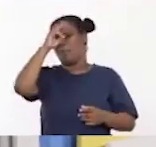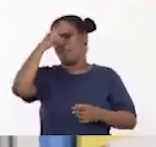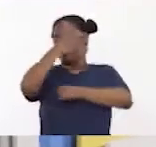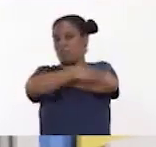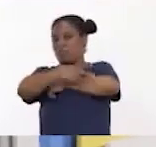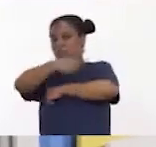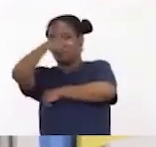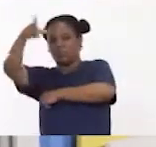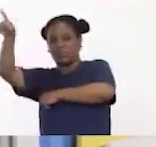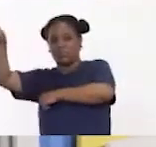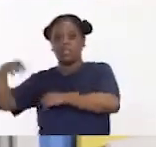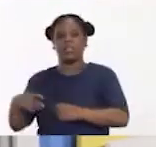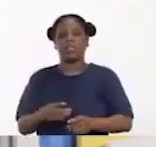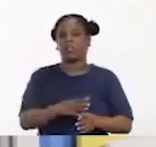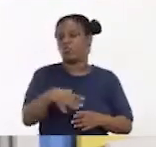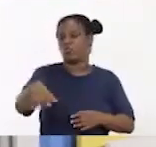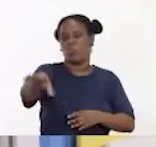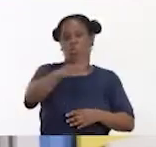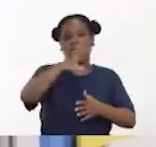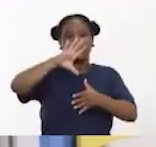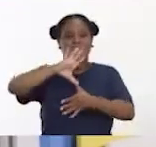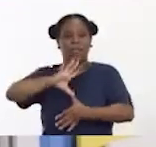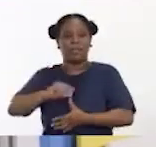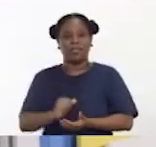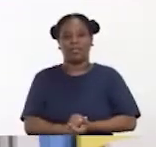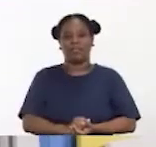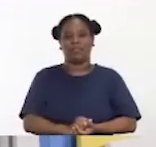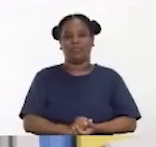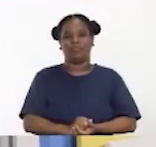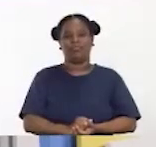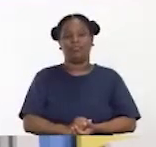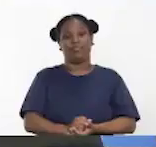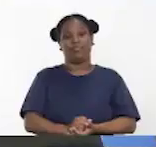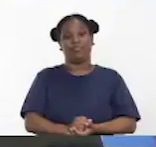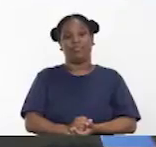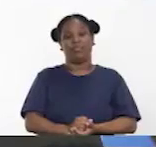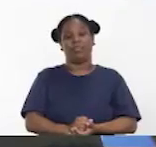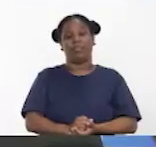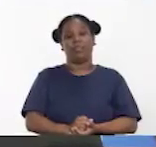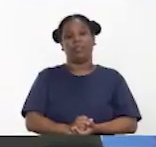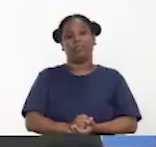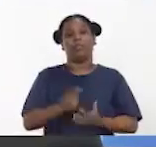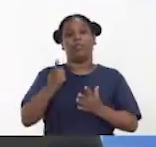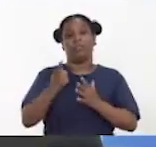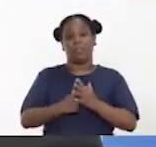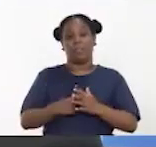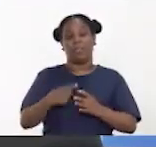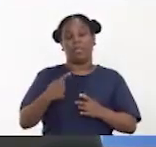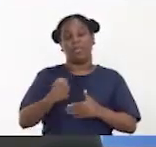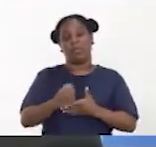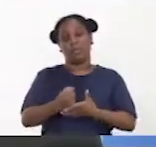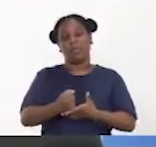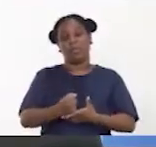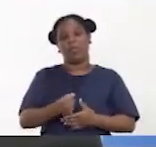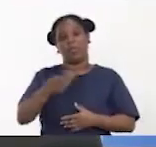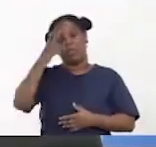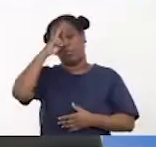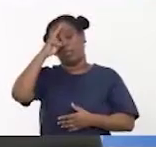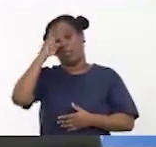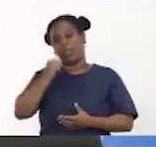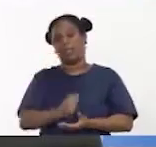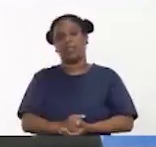los países de la América. Para ello, para la colaboración médica que está brindando la Brigada Henry